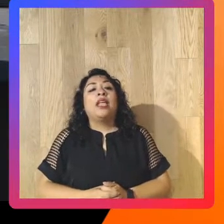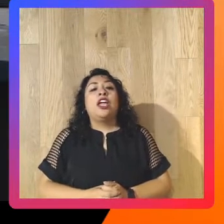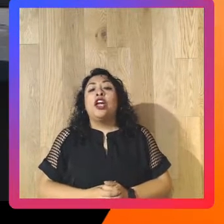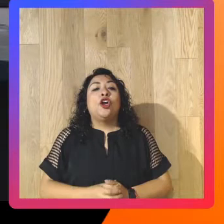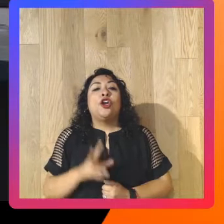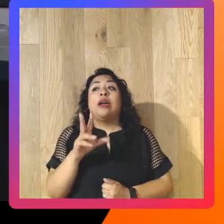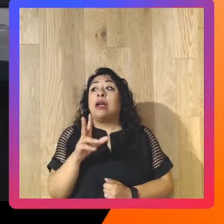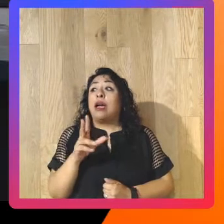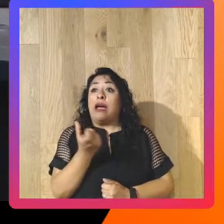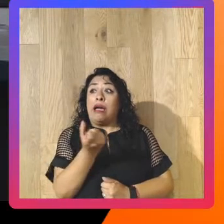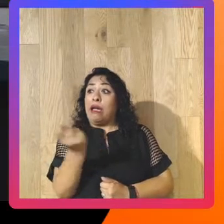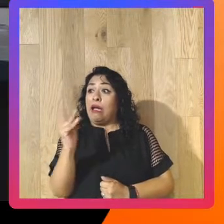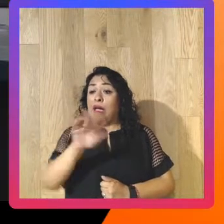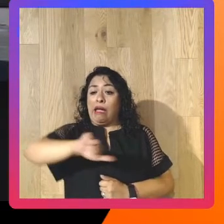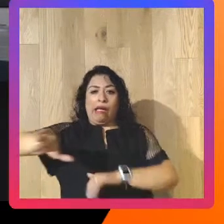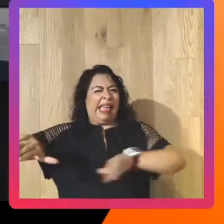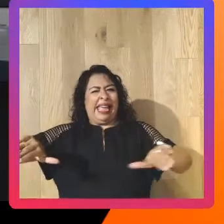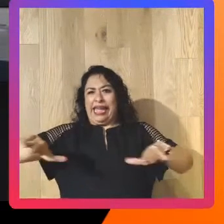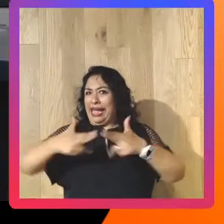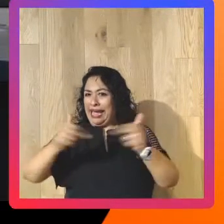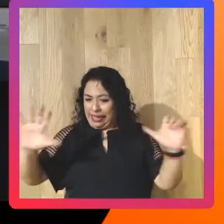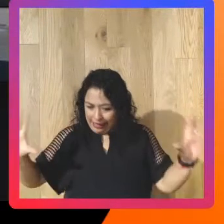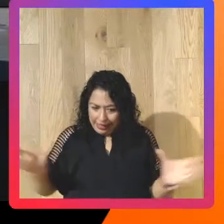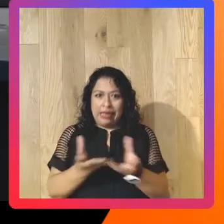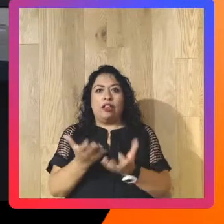dejar a nadie atrás.